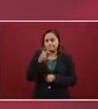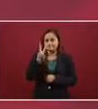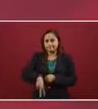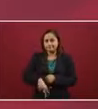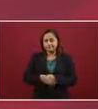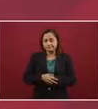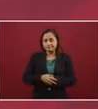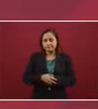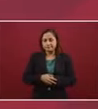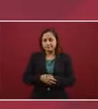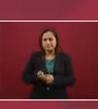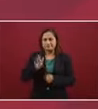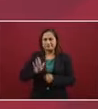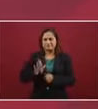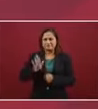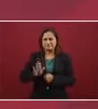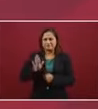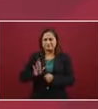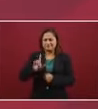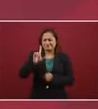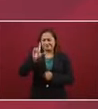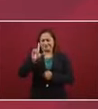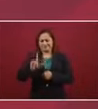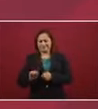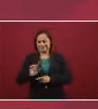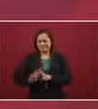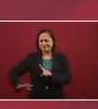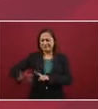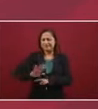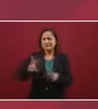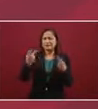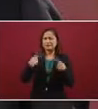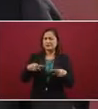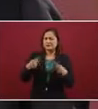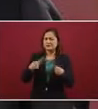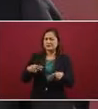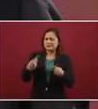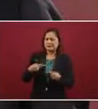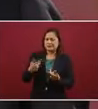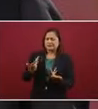nos degrada como sociedad, como gobierno,